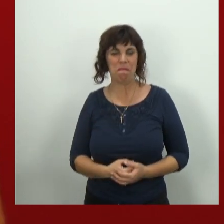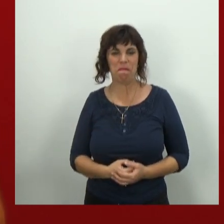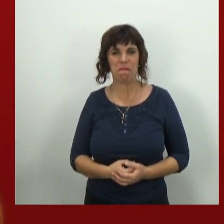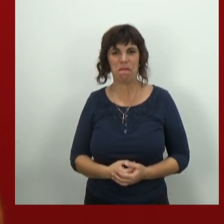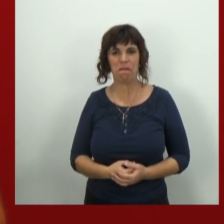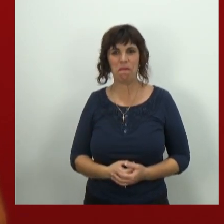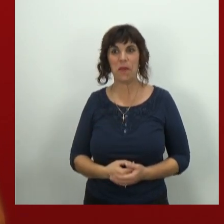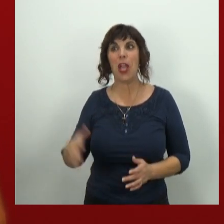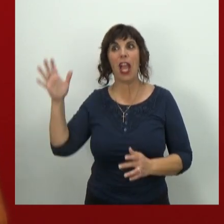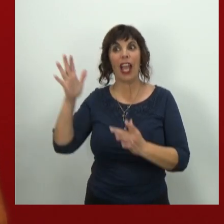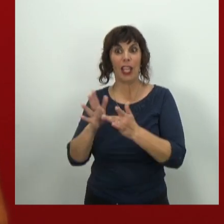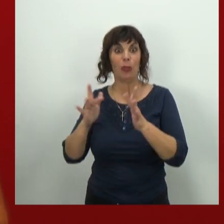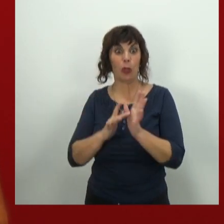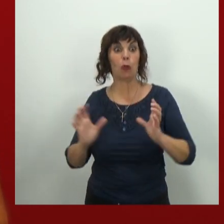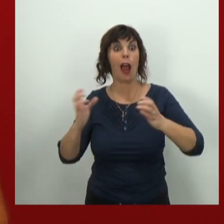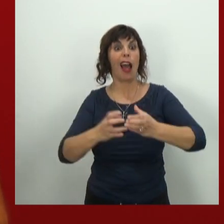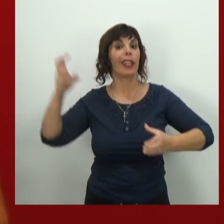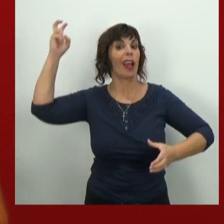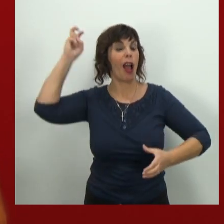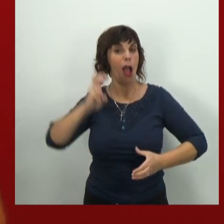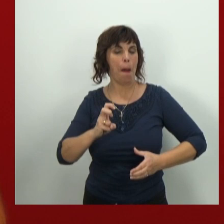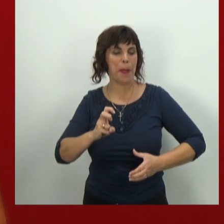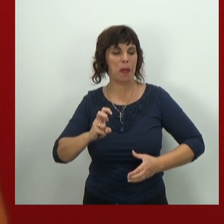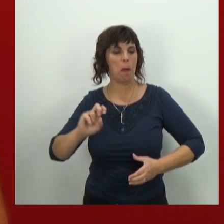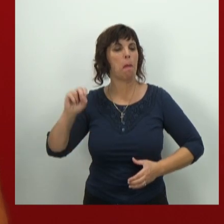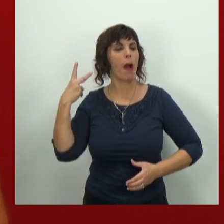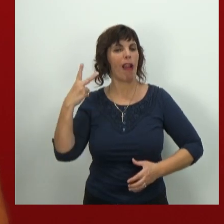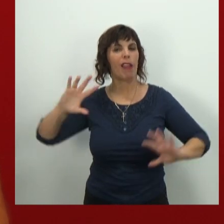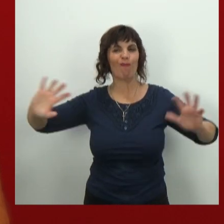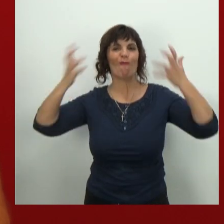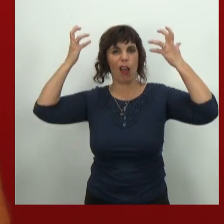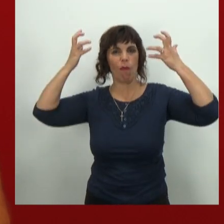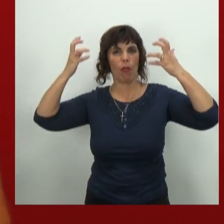Si él podía haber escapado, lo hubiera hecho.